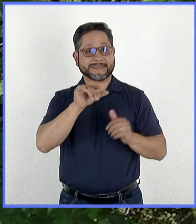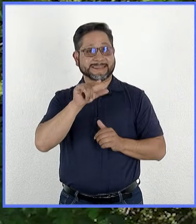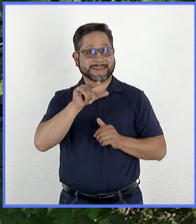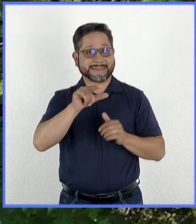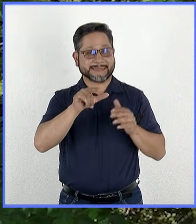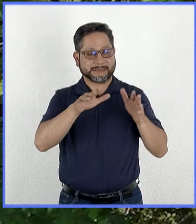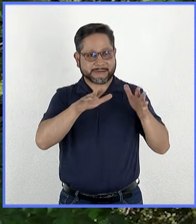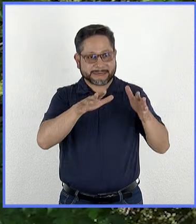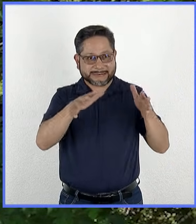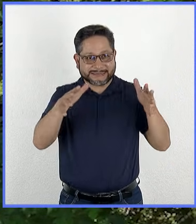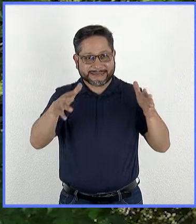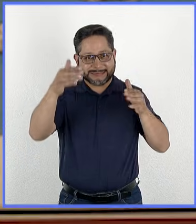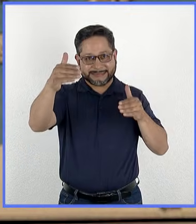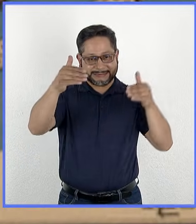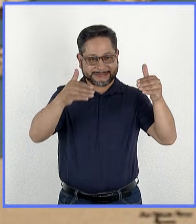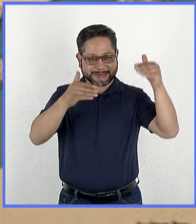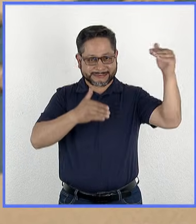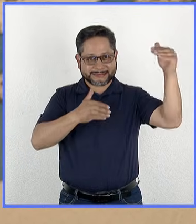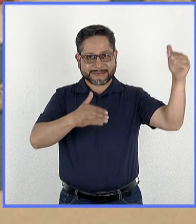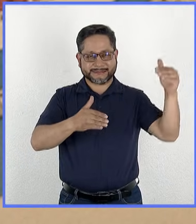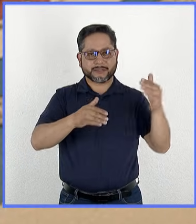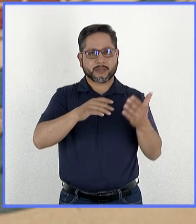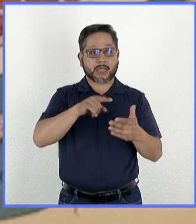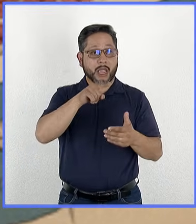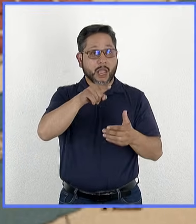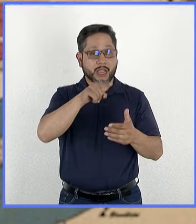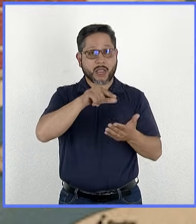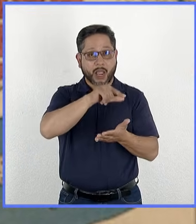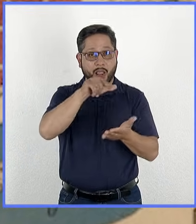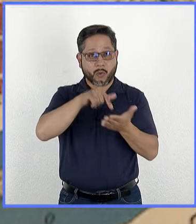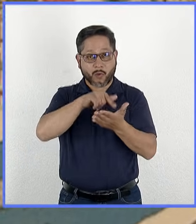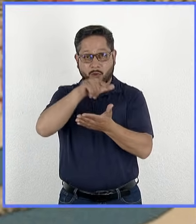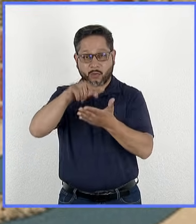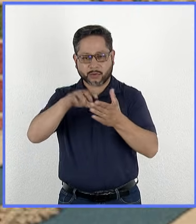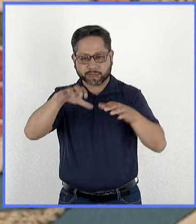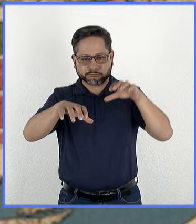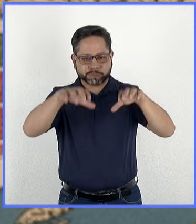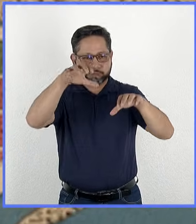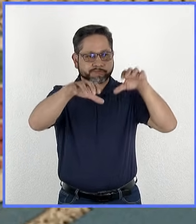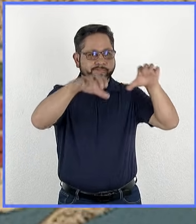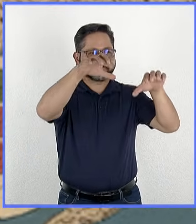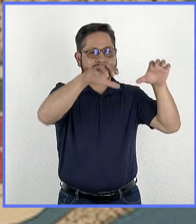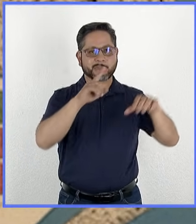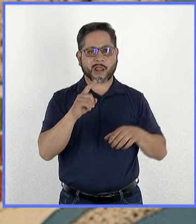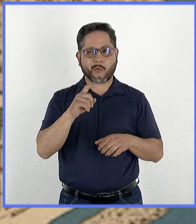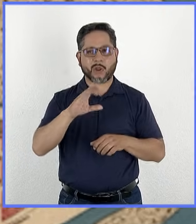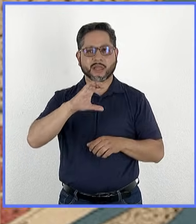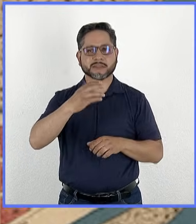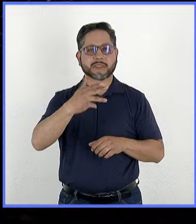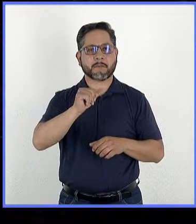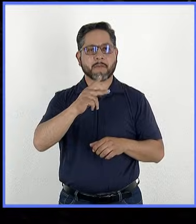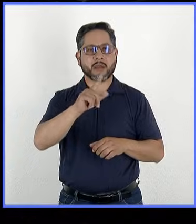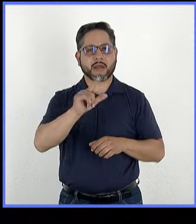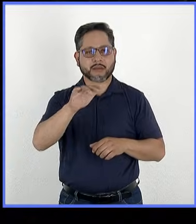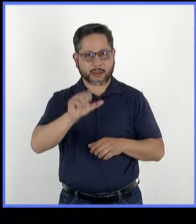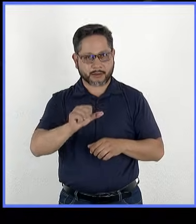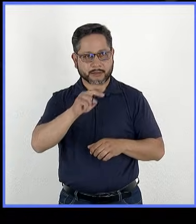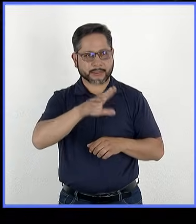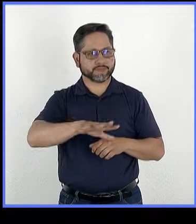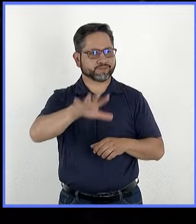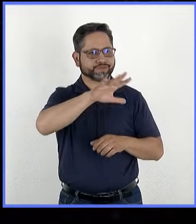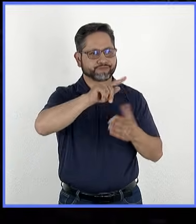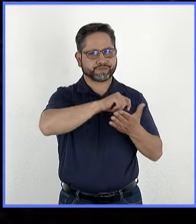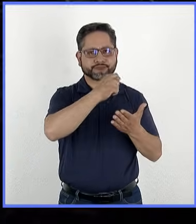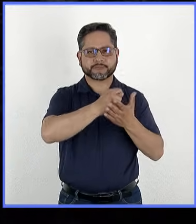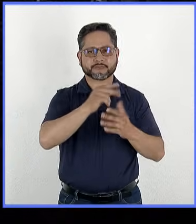hectáreas y forma parte de uno de los 11 cuerpos de agua del sistema lagunario de Champayán que rodea a Tampico. Este